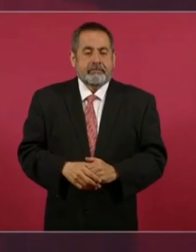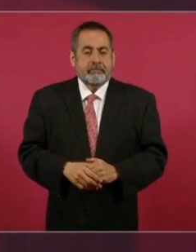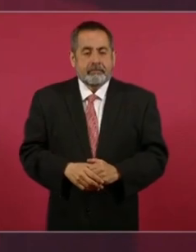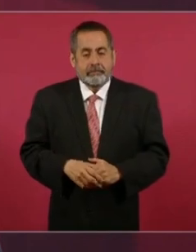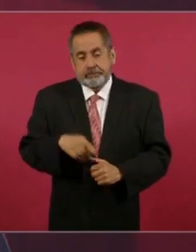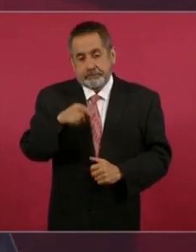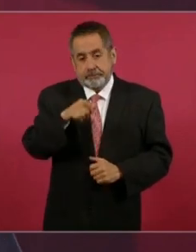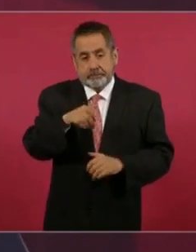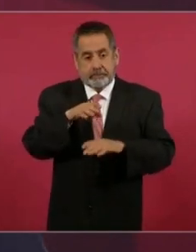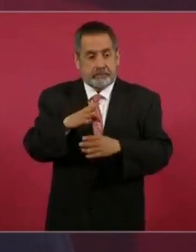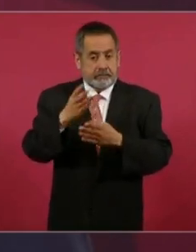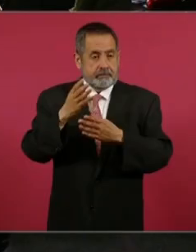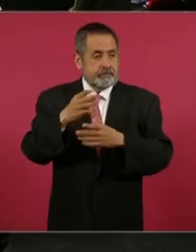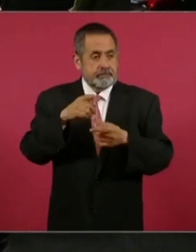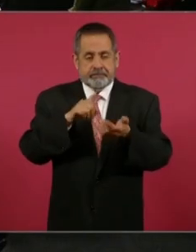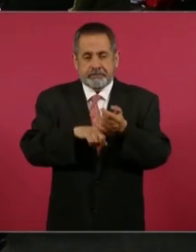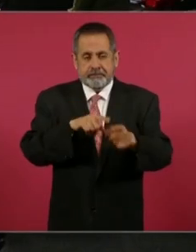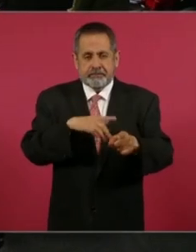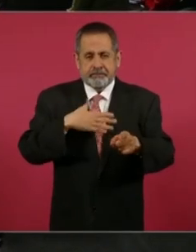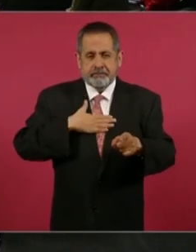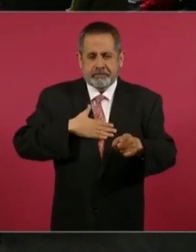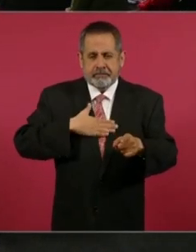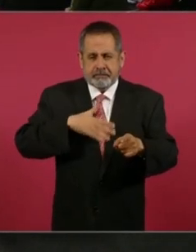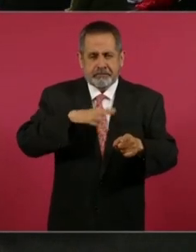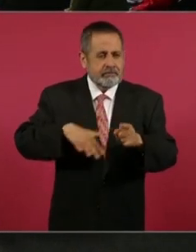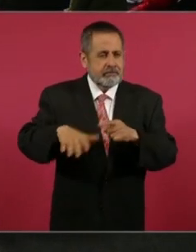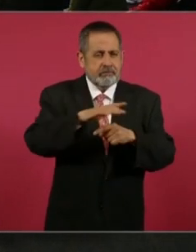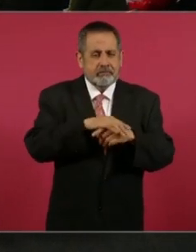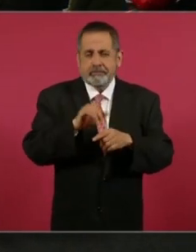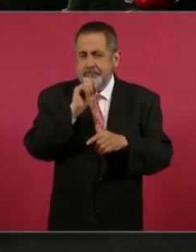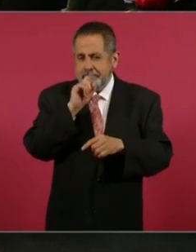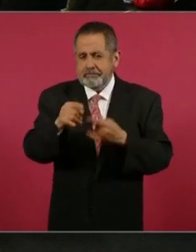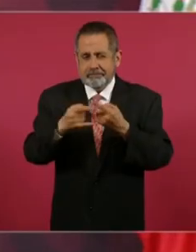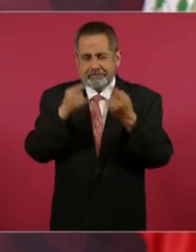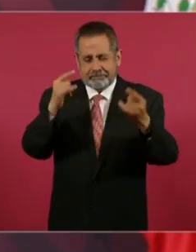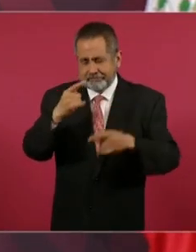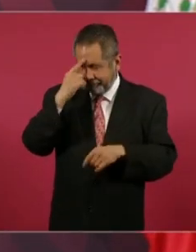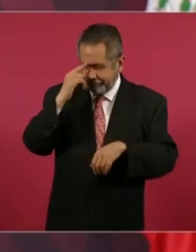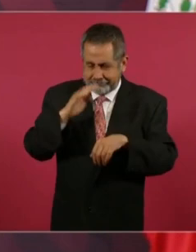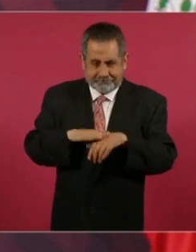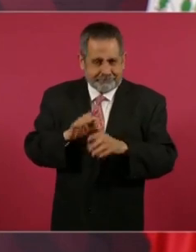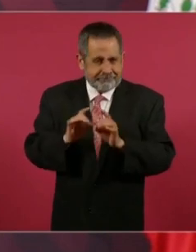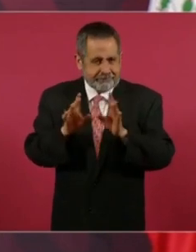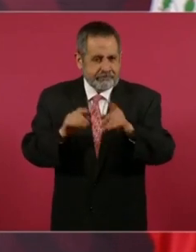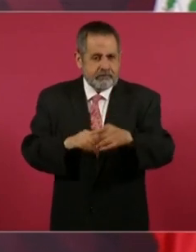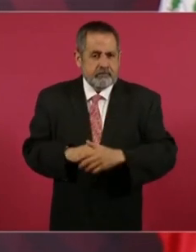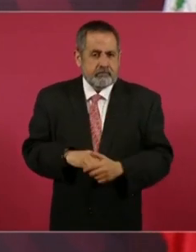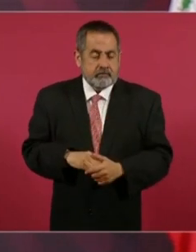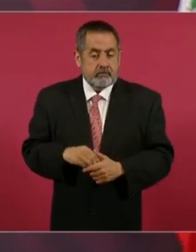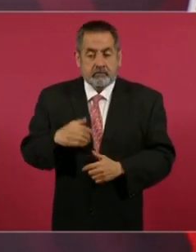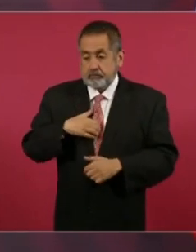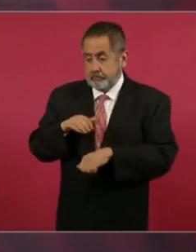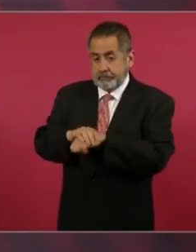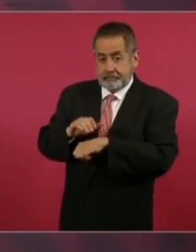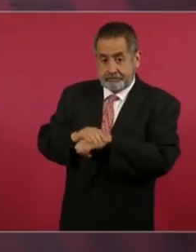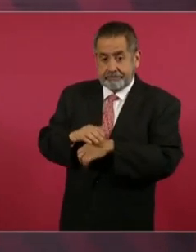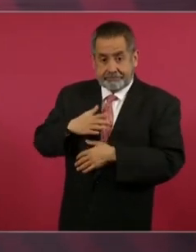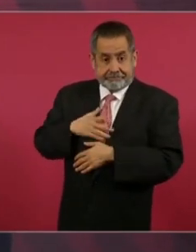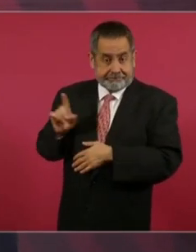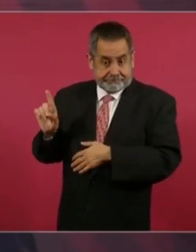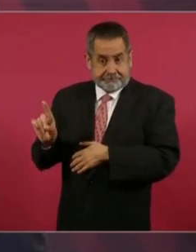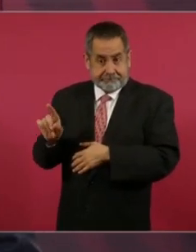Y lo de los baños públicos también es una anécdota, de que a un amigo le ofrecieron